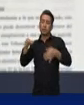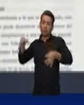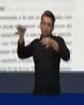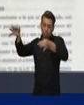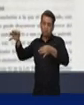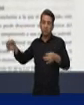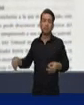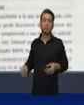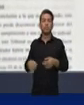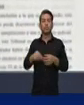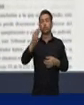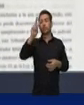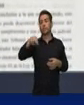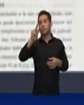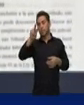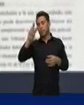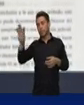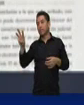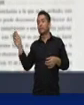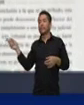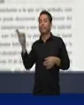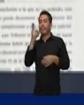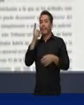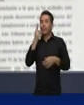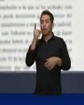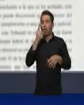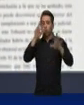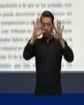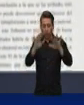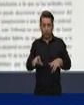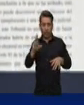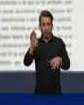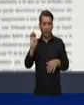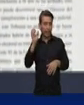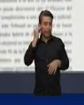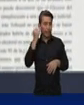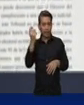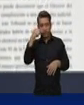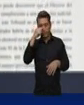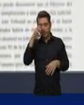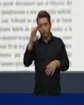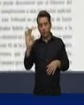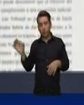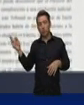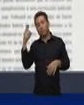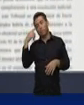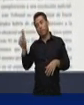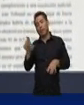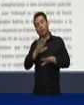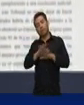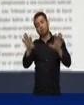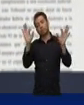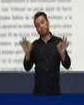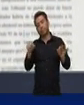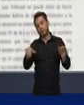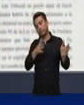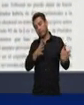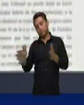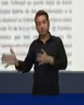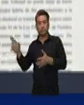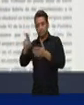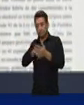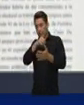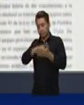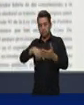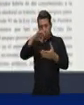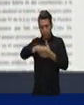SRC-R-3207-2023 emitida por el director del Registro de Ciudadanos hasta la conclusión del proceso electoral. 3. Se